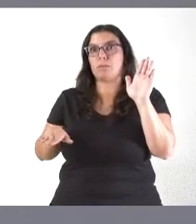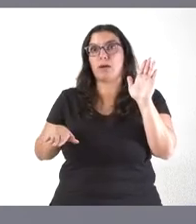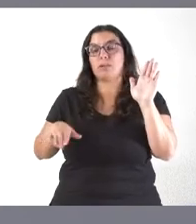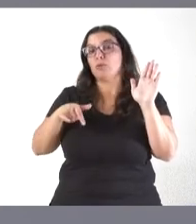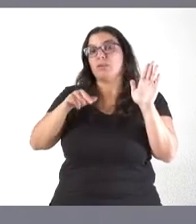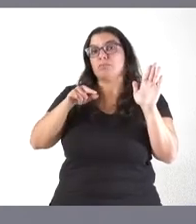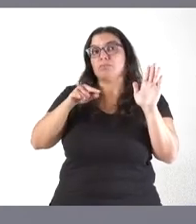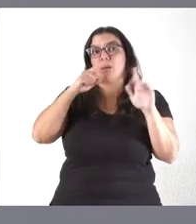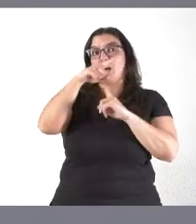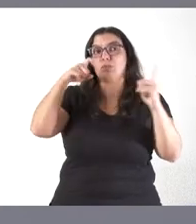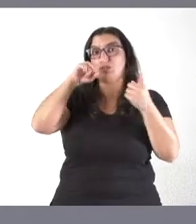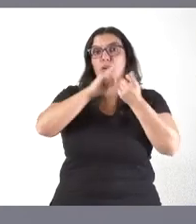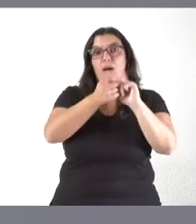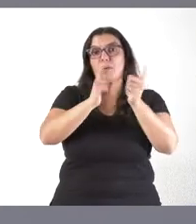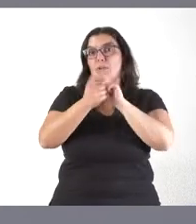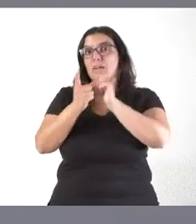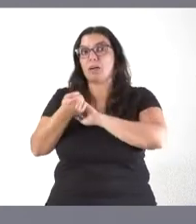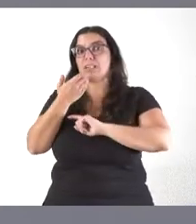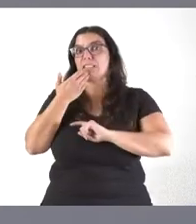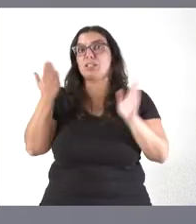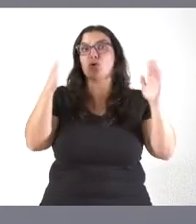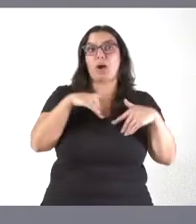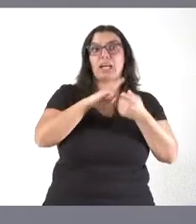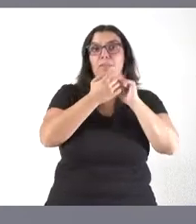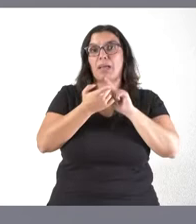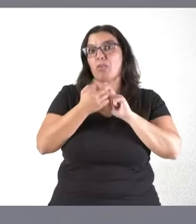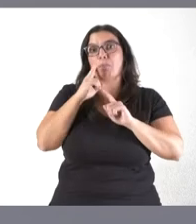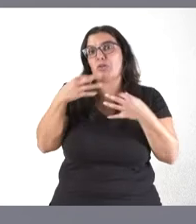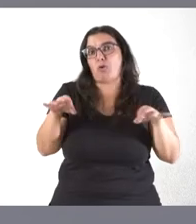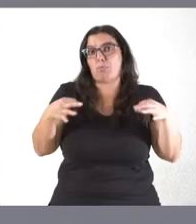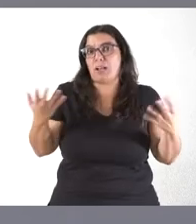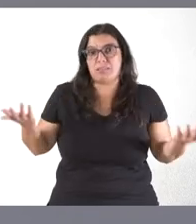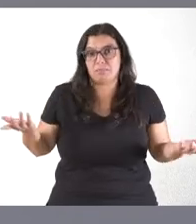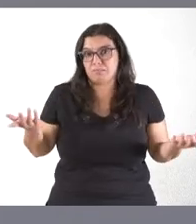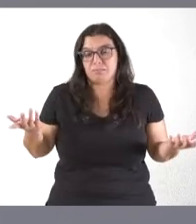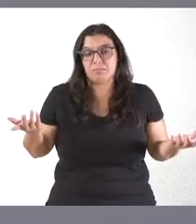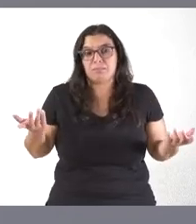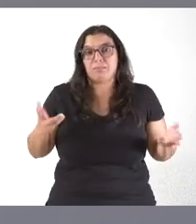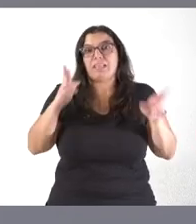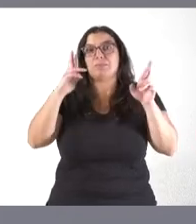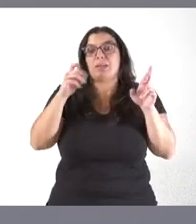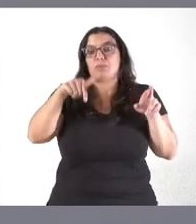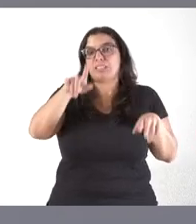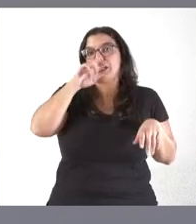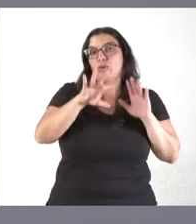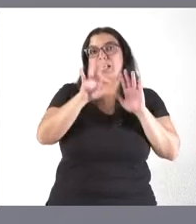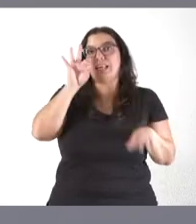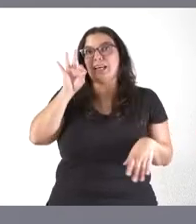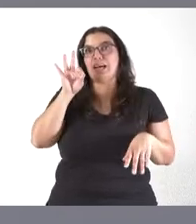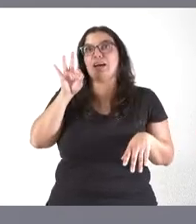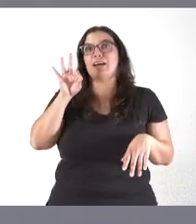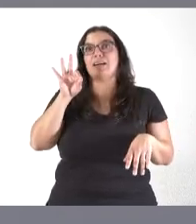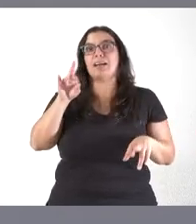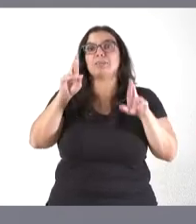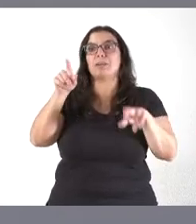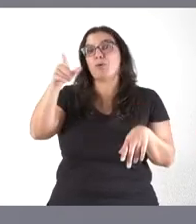luego hay que ver con la normalidad que también este año la podamos cambiar y espero que la que se elija en esta ocasión Pues pueda resultar de su